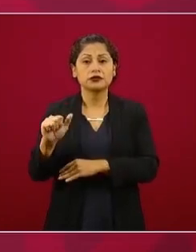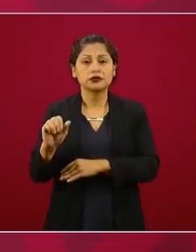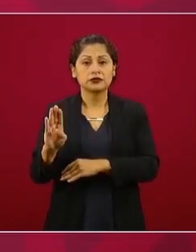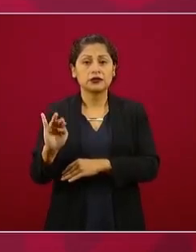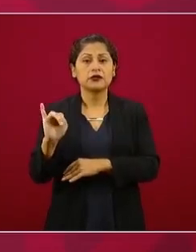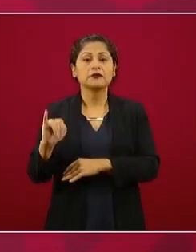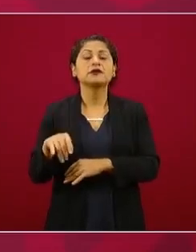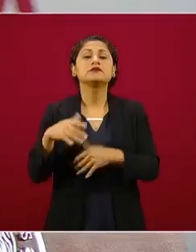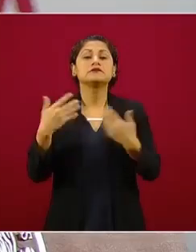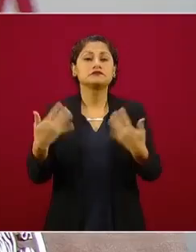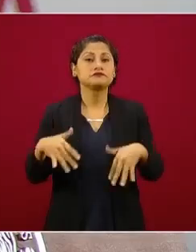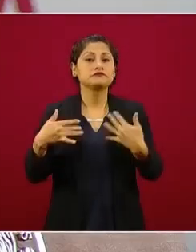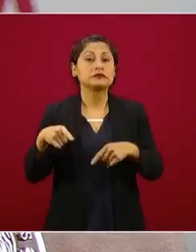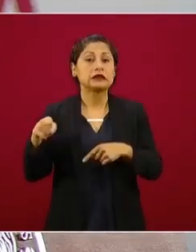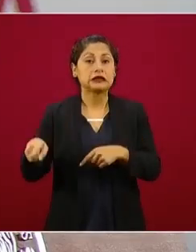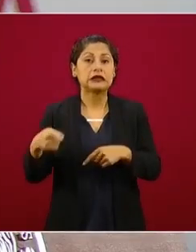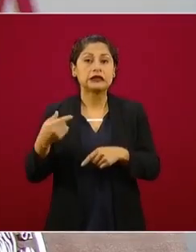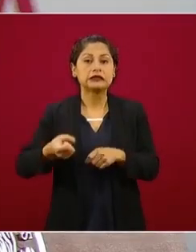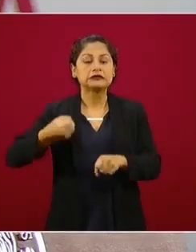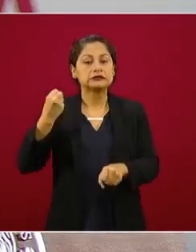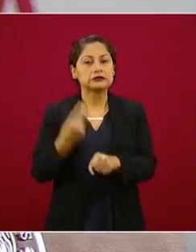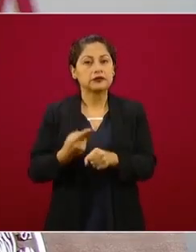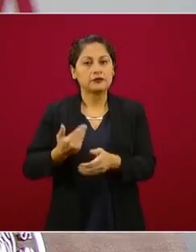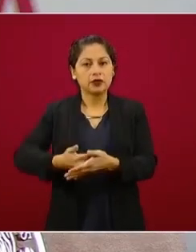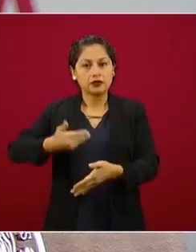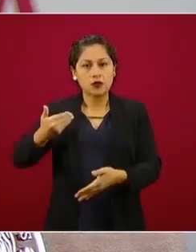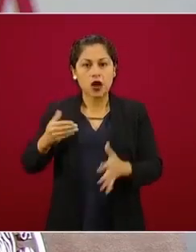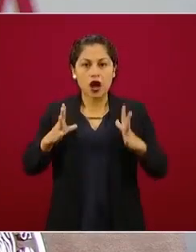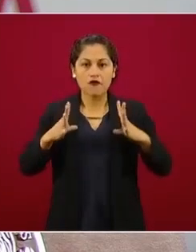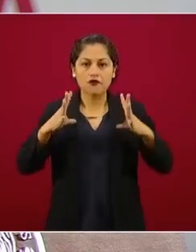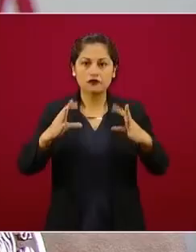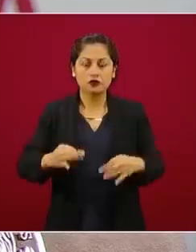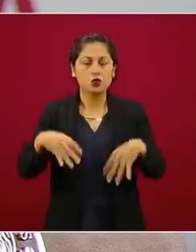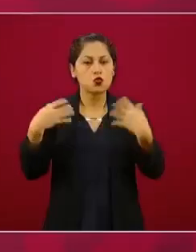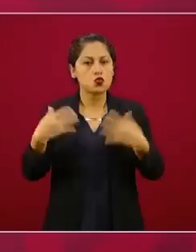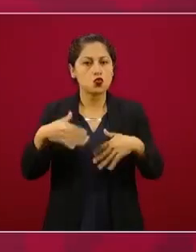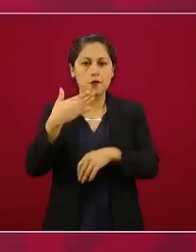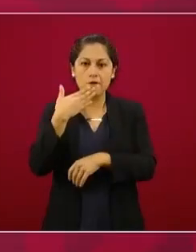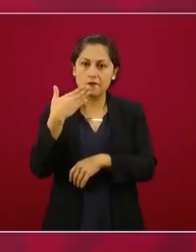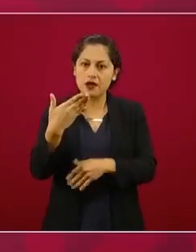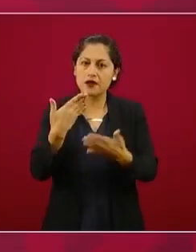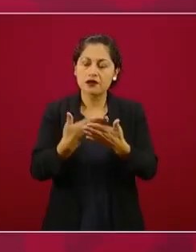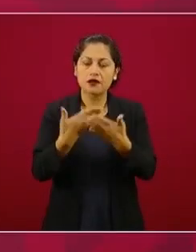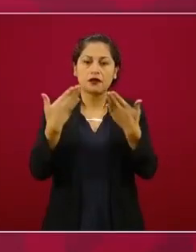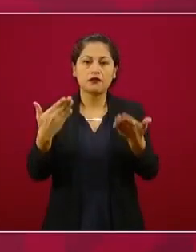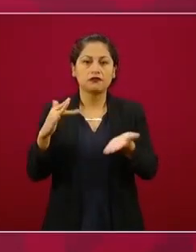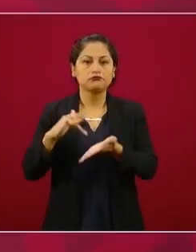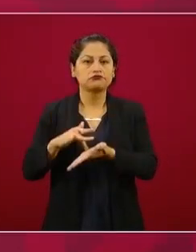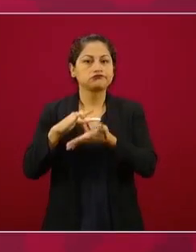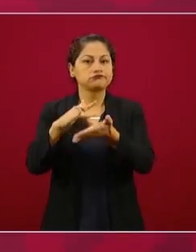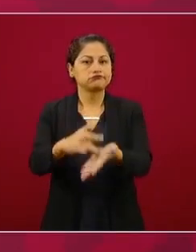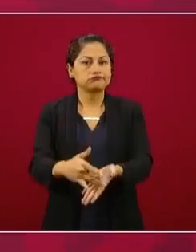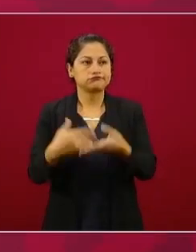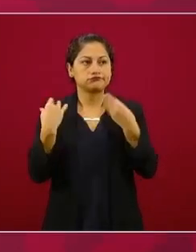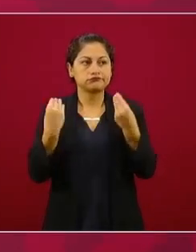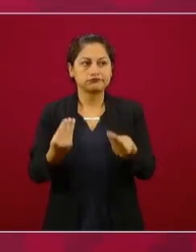del COVID, pero que ha sido fundamental para